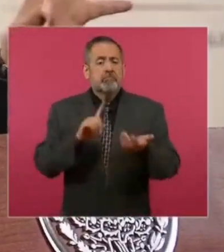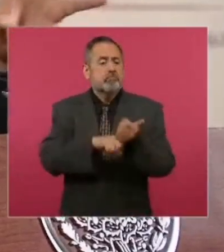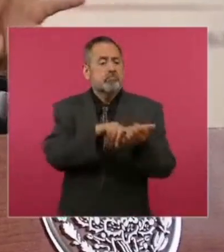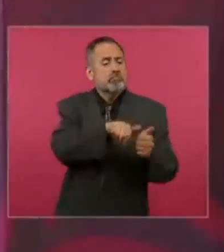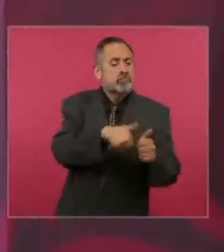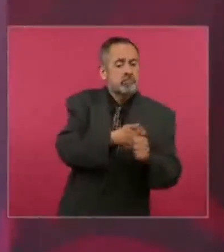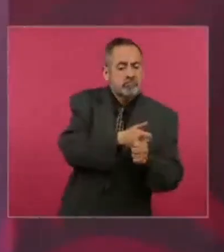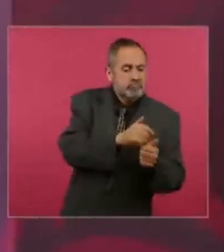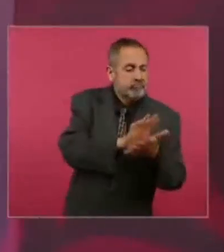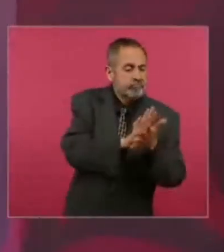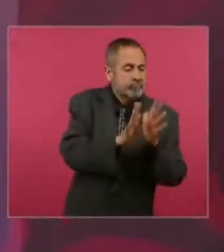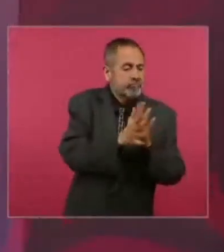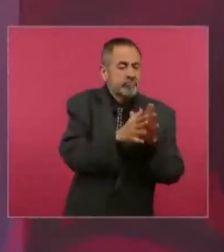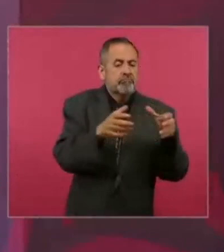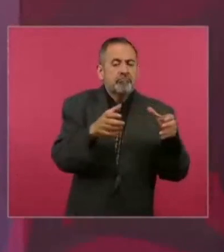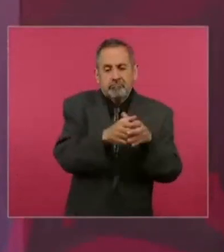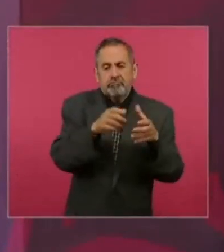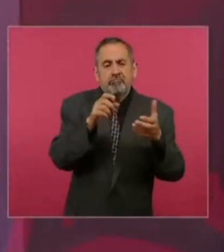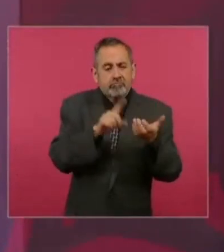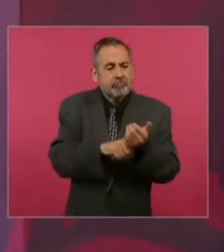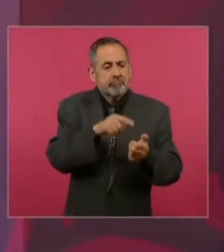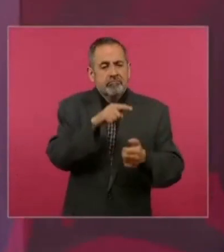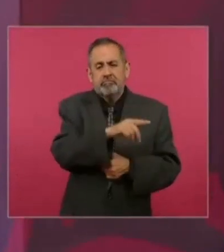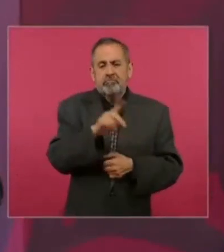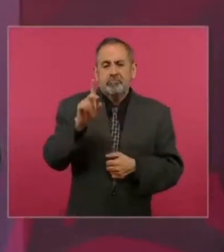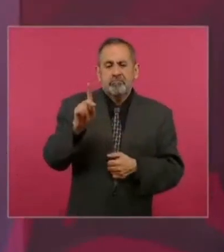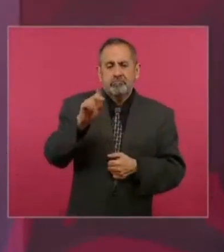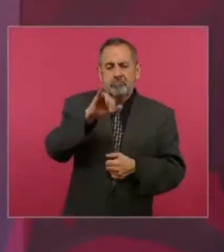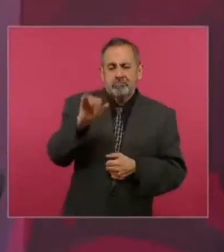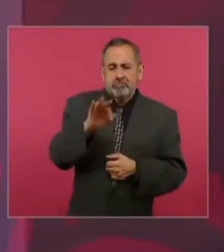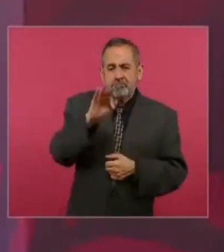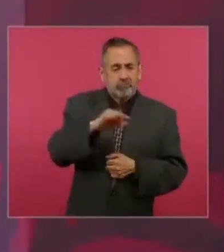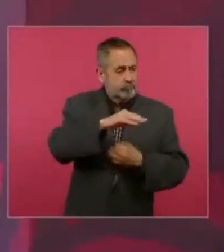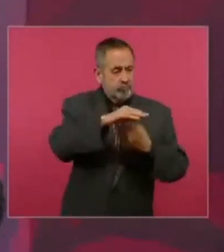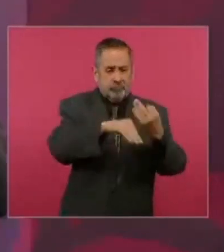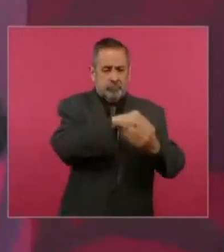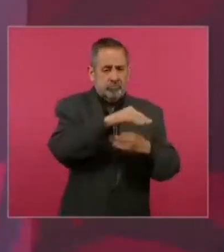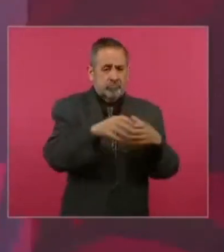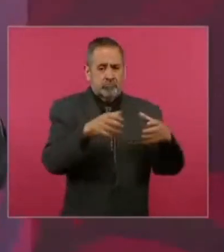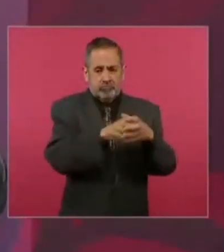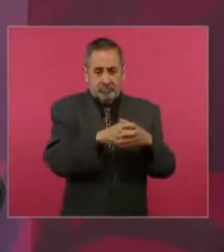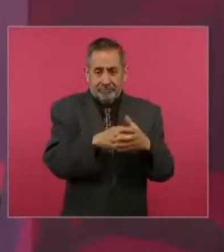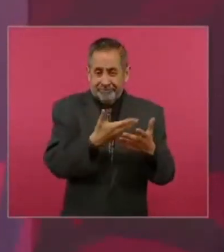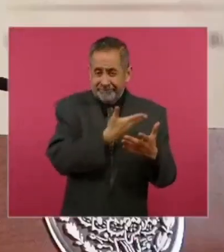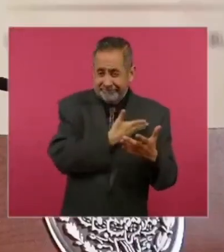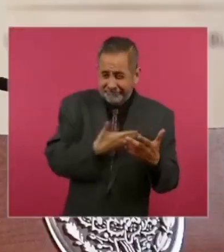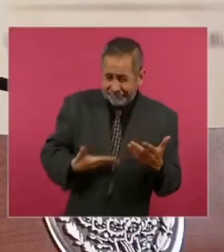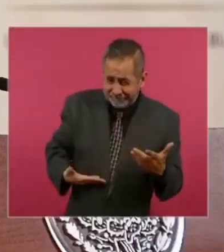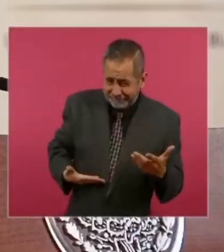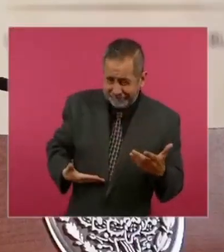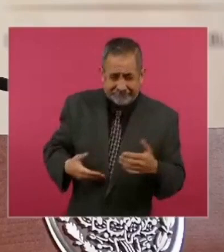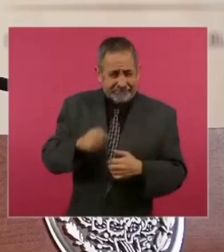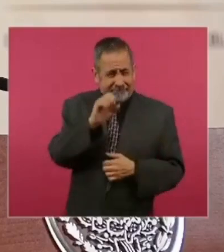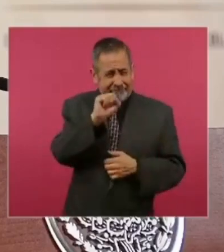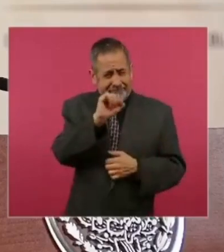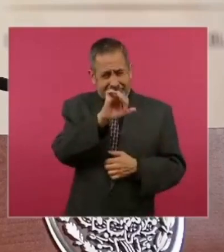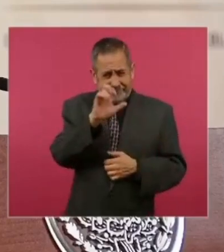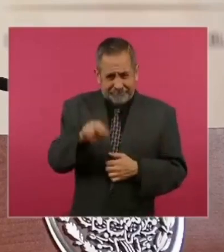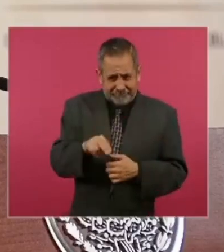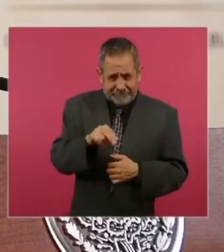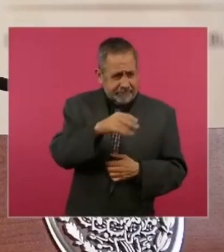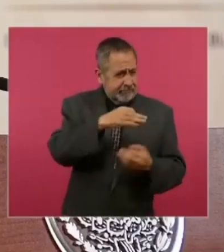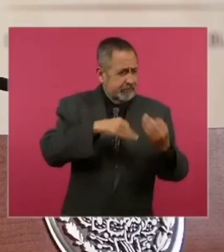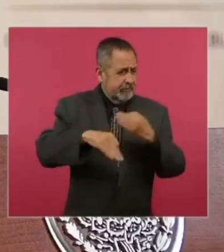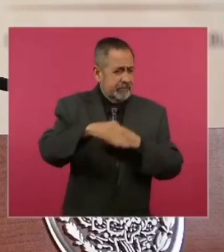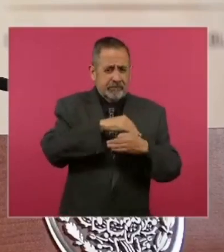los jueces Y a partir de ahí ya empiezan su carrera y a nivel nacional digamos que pudiera servir quizás un poco como filtro porque